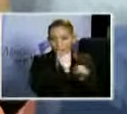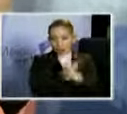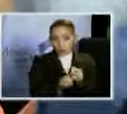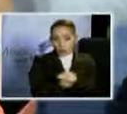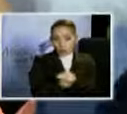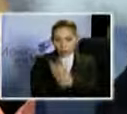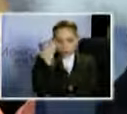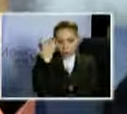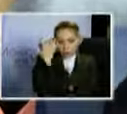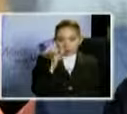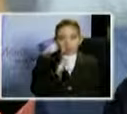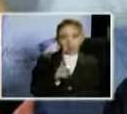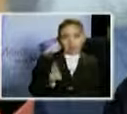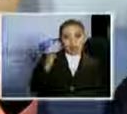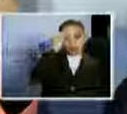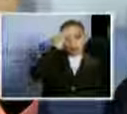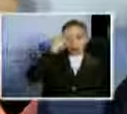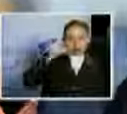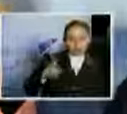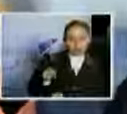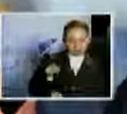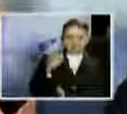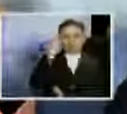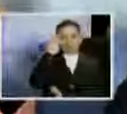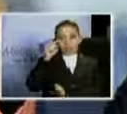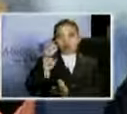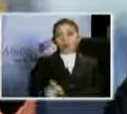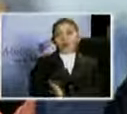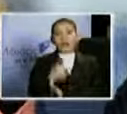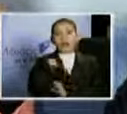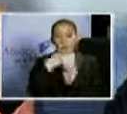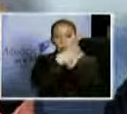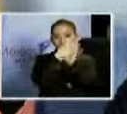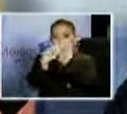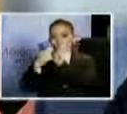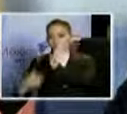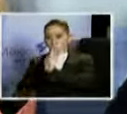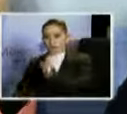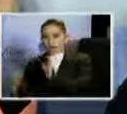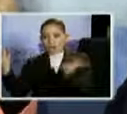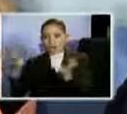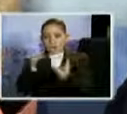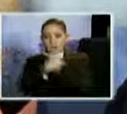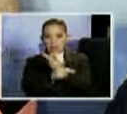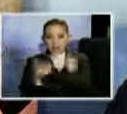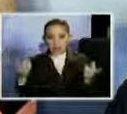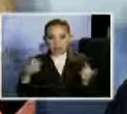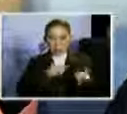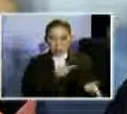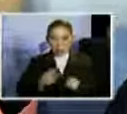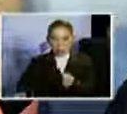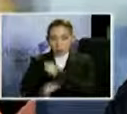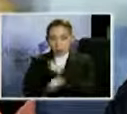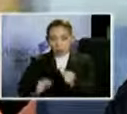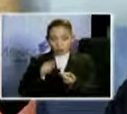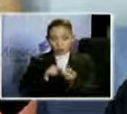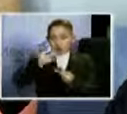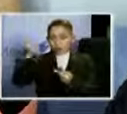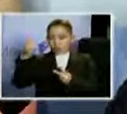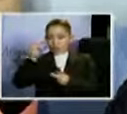nuevas y reconocidas desde ese momento. Una es la proliferación nuclear, la otra es el